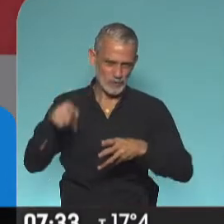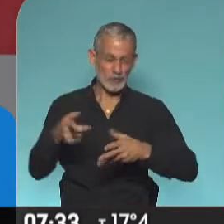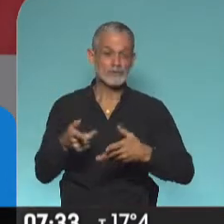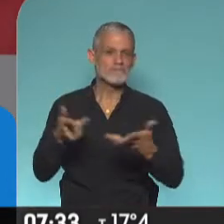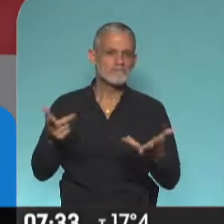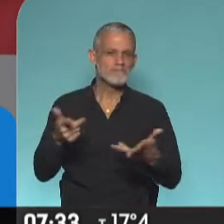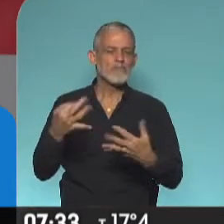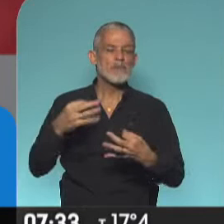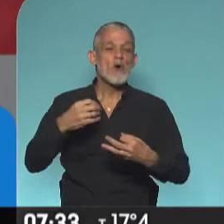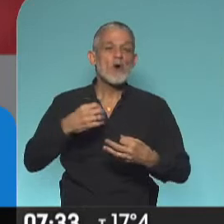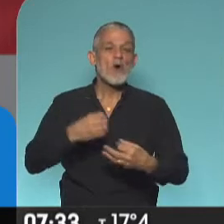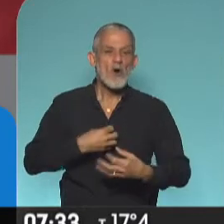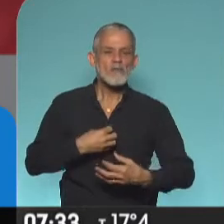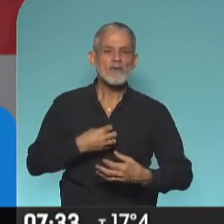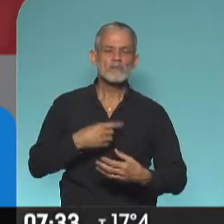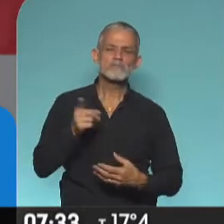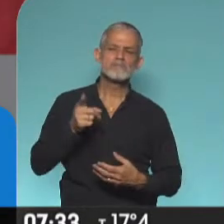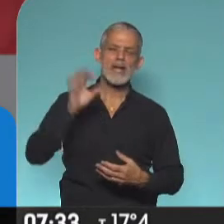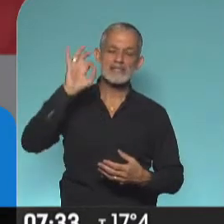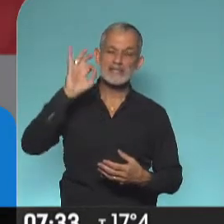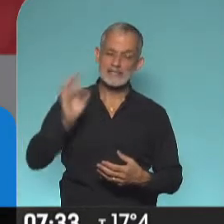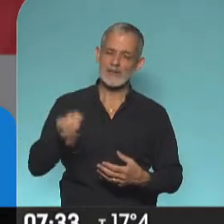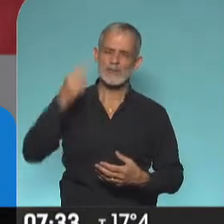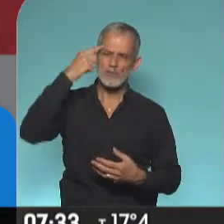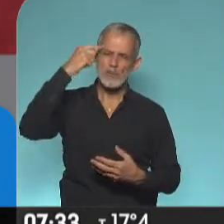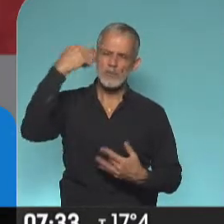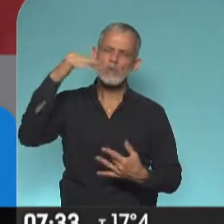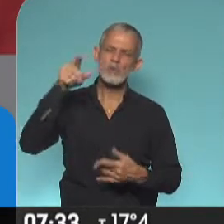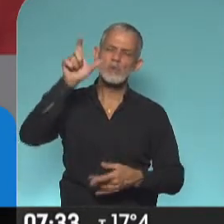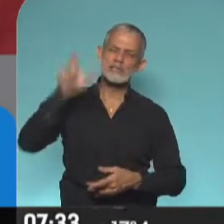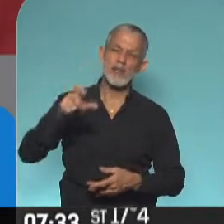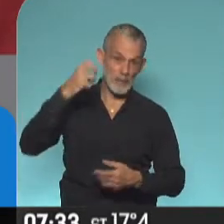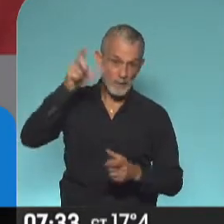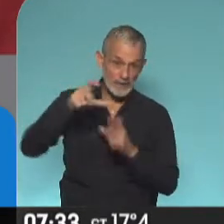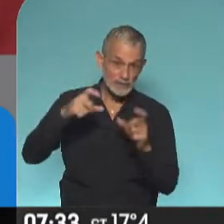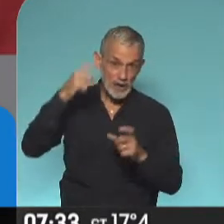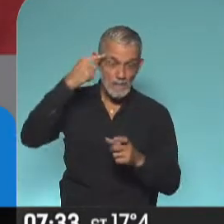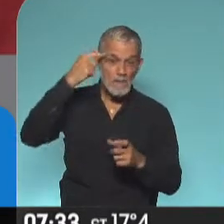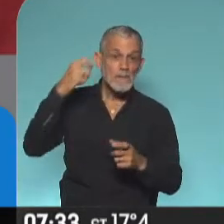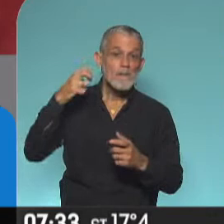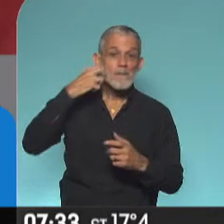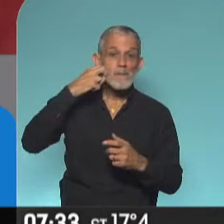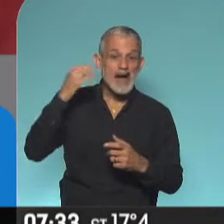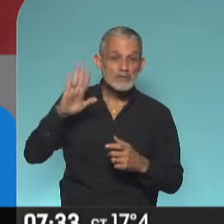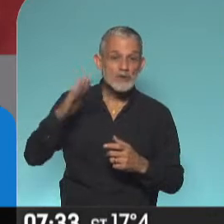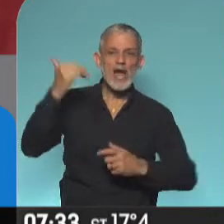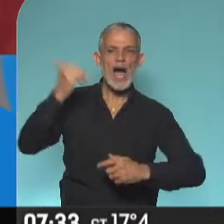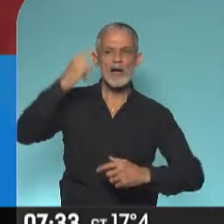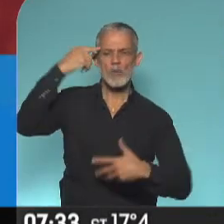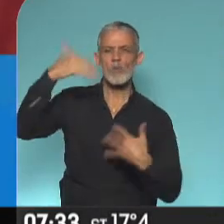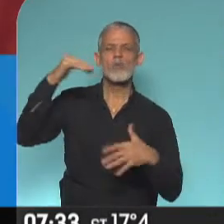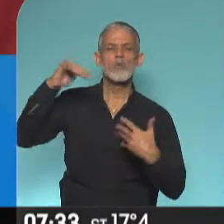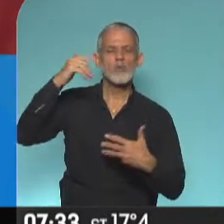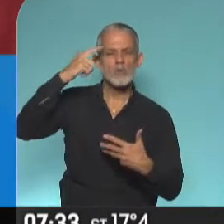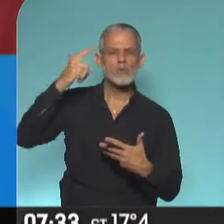que confiar en la sabiduría de las personas. Y las personas mayores en general tienen una sabiduría